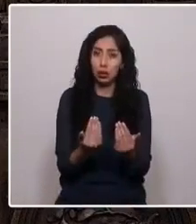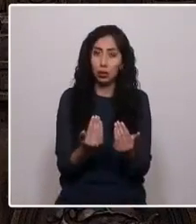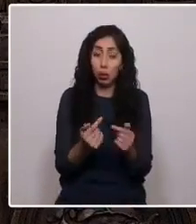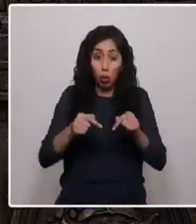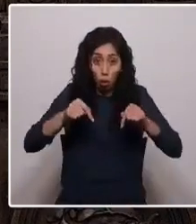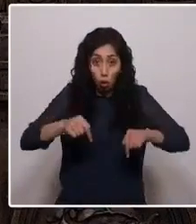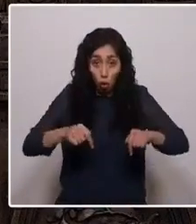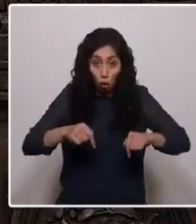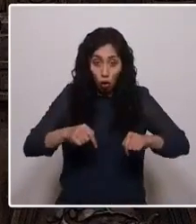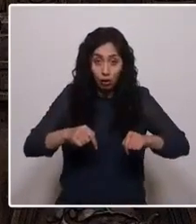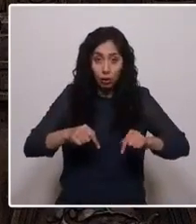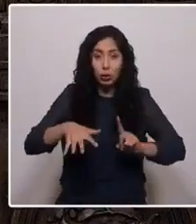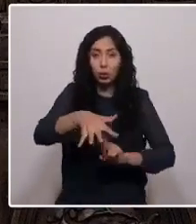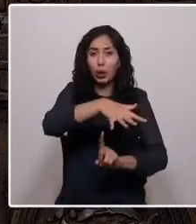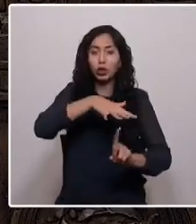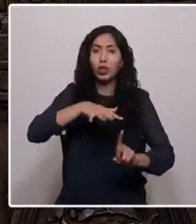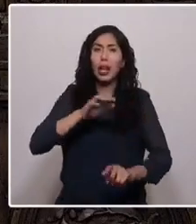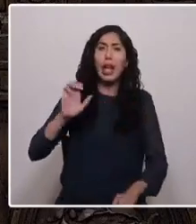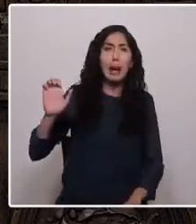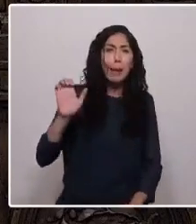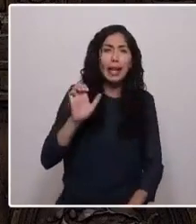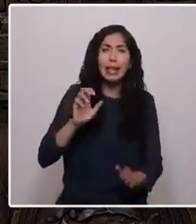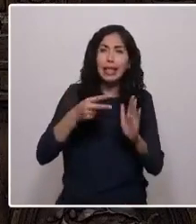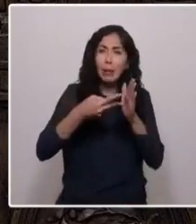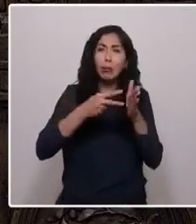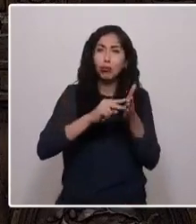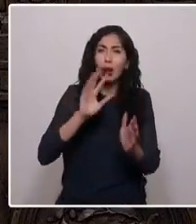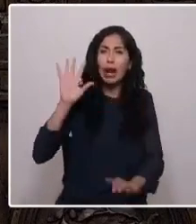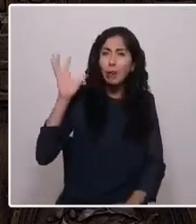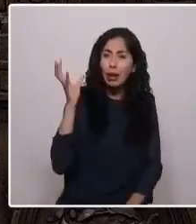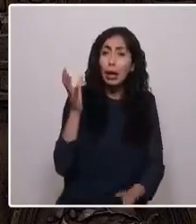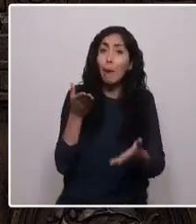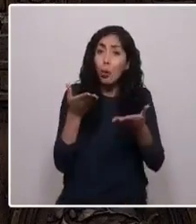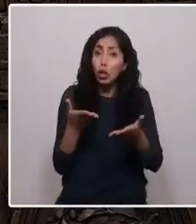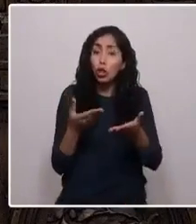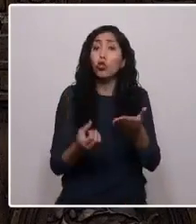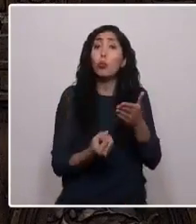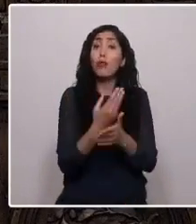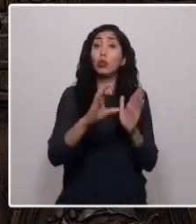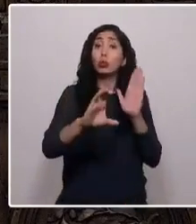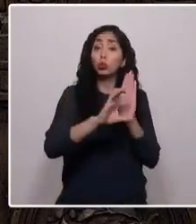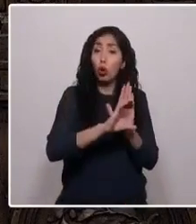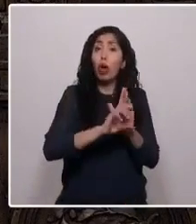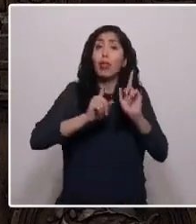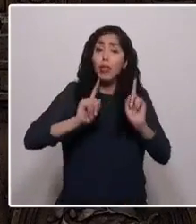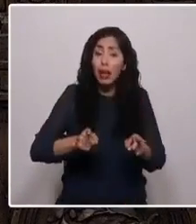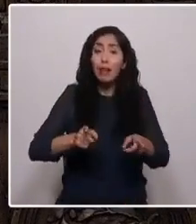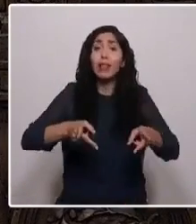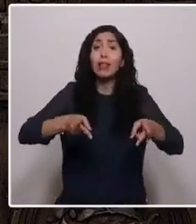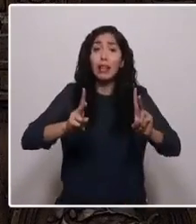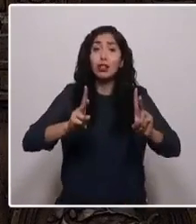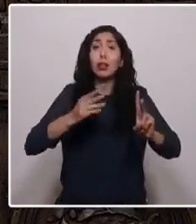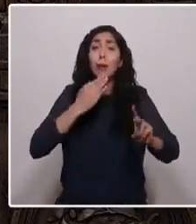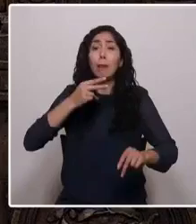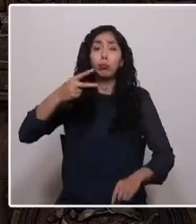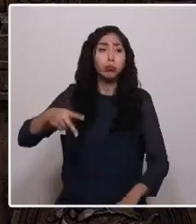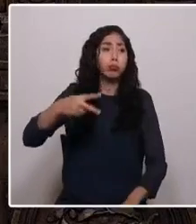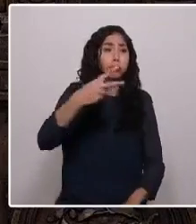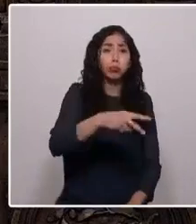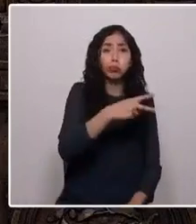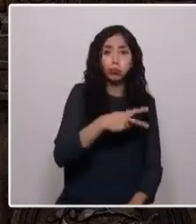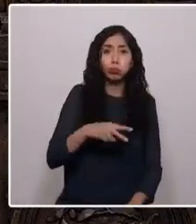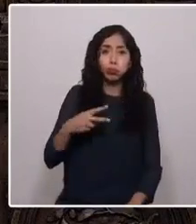un contexto de emergencia y crisis climática por ello la nueva constitución debe subordinar el derecho de propiedad a su función social y ambiental